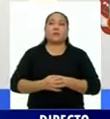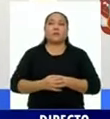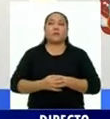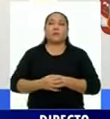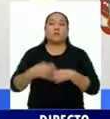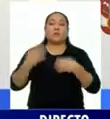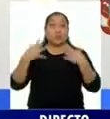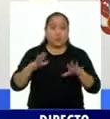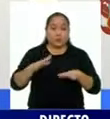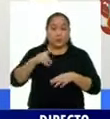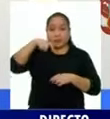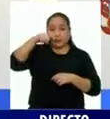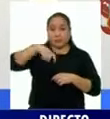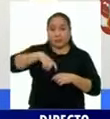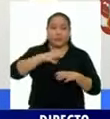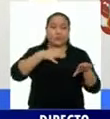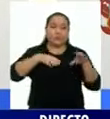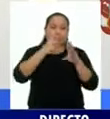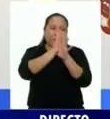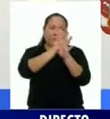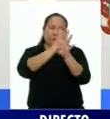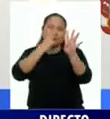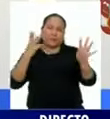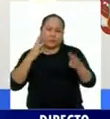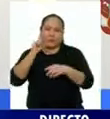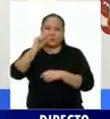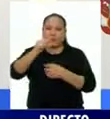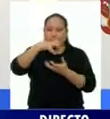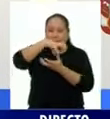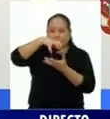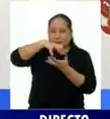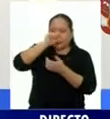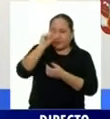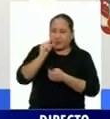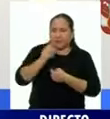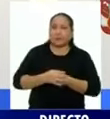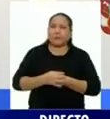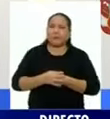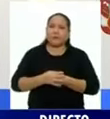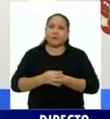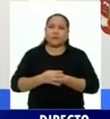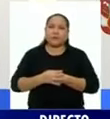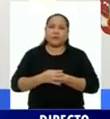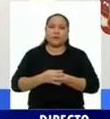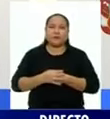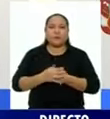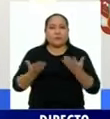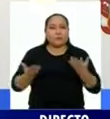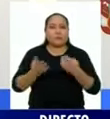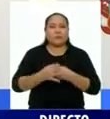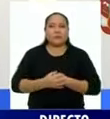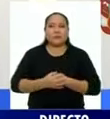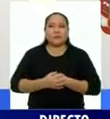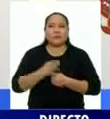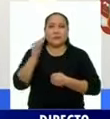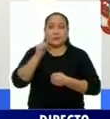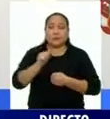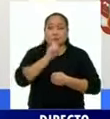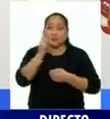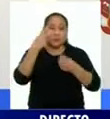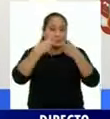si hay que hacer alguna cola, si hay un poquito de desorden, digamos, ese no